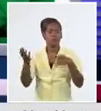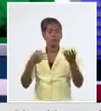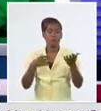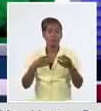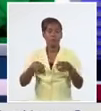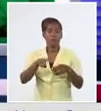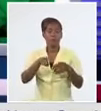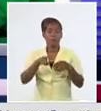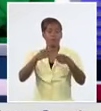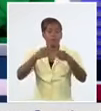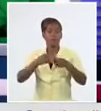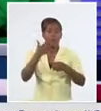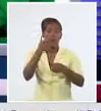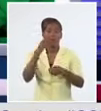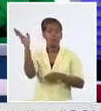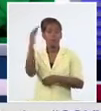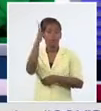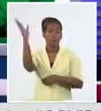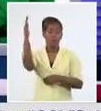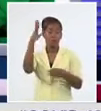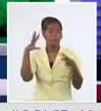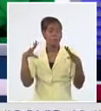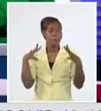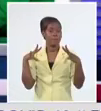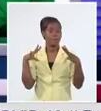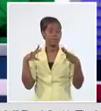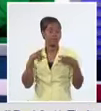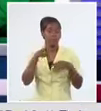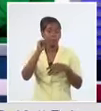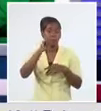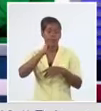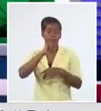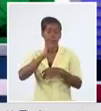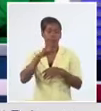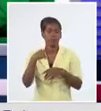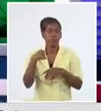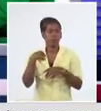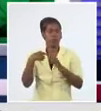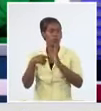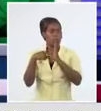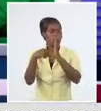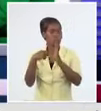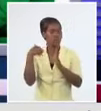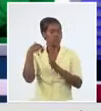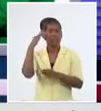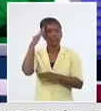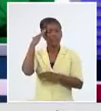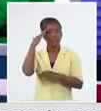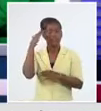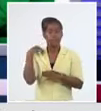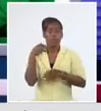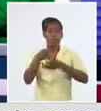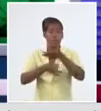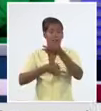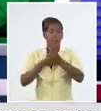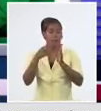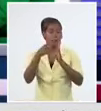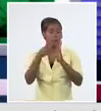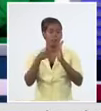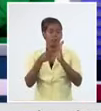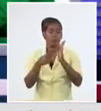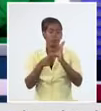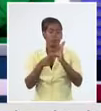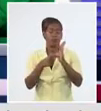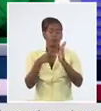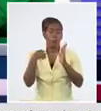en casa, es difícil. Vamos a partir que nosotros tenemos que hacer un diálogo que sea creíble y que sea cumplible, porque realmente es